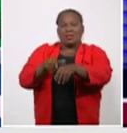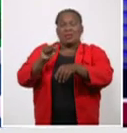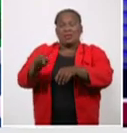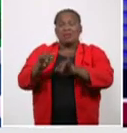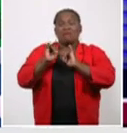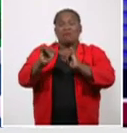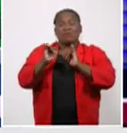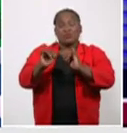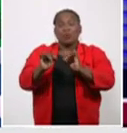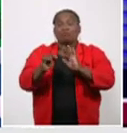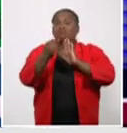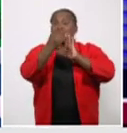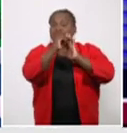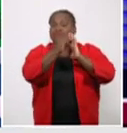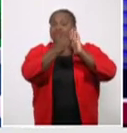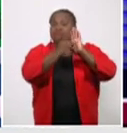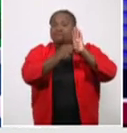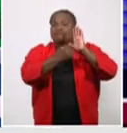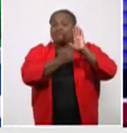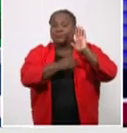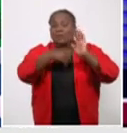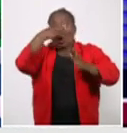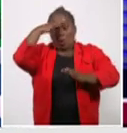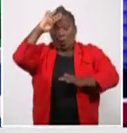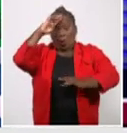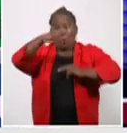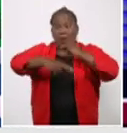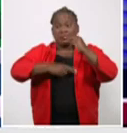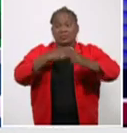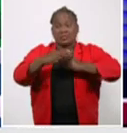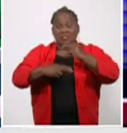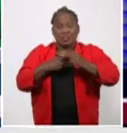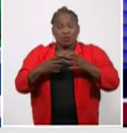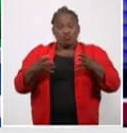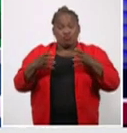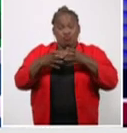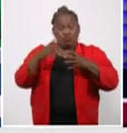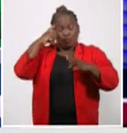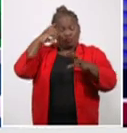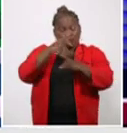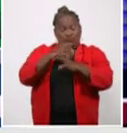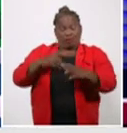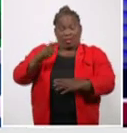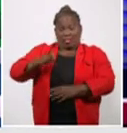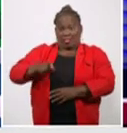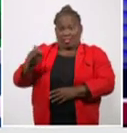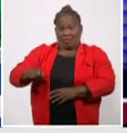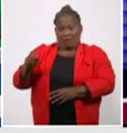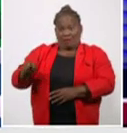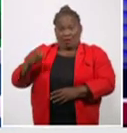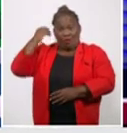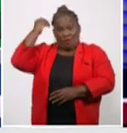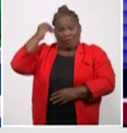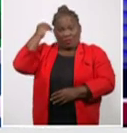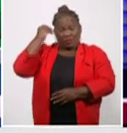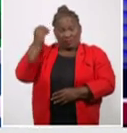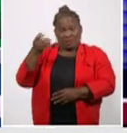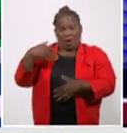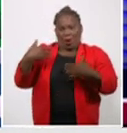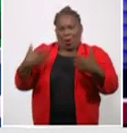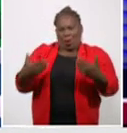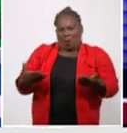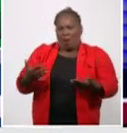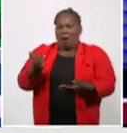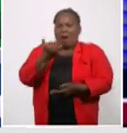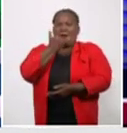se están haciendo por un grupo de científicos que estudian el comportamiento, o sea, la secuela que deja